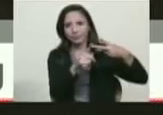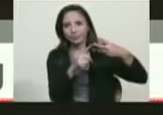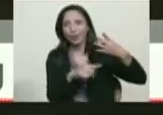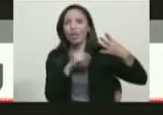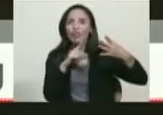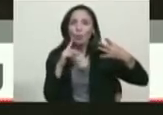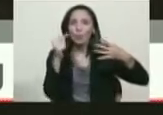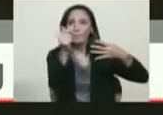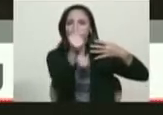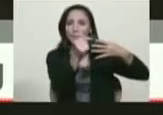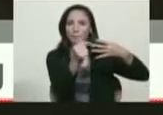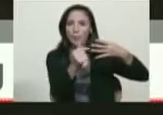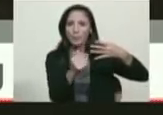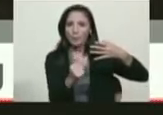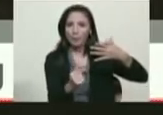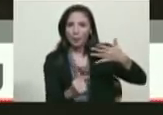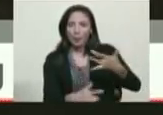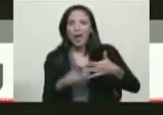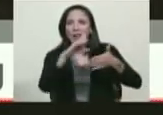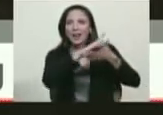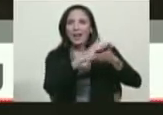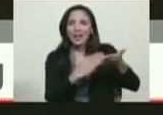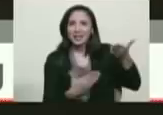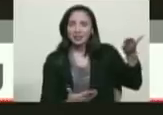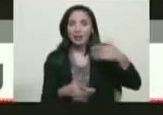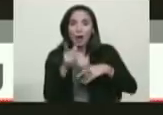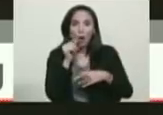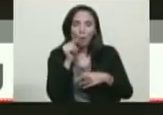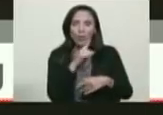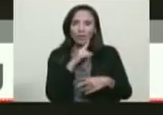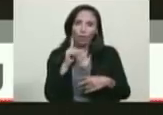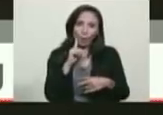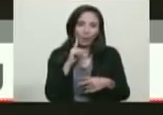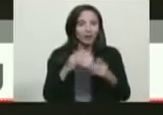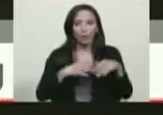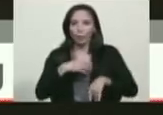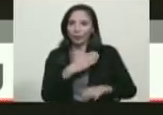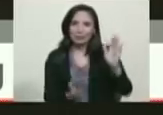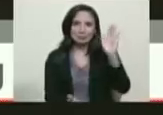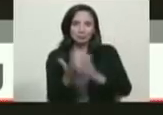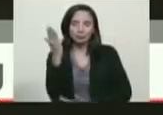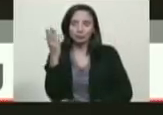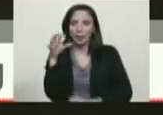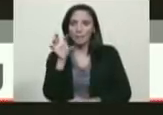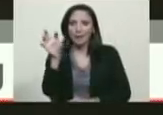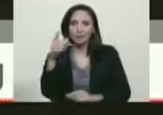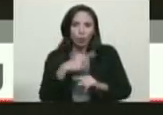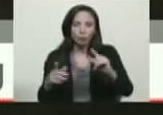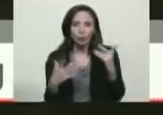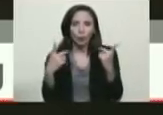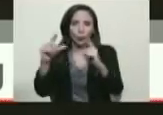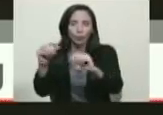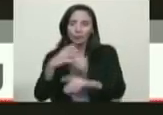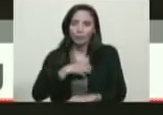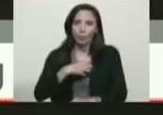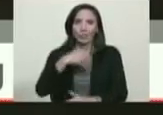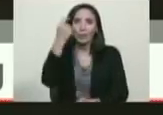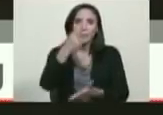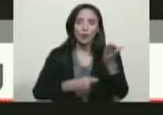Ricardo Alfredo Prada, David Smolansky, Luisa Palacios, Edgar Rincón, Osvaldo